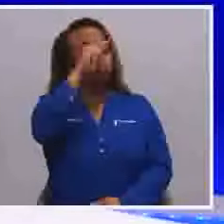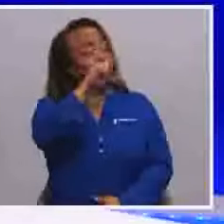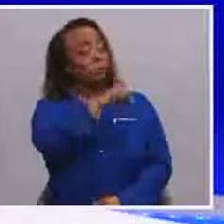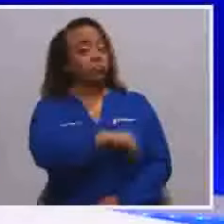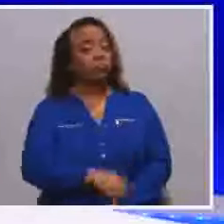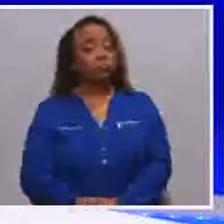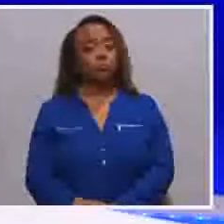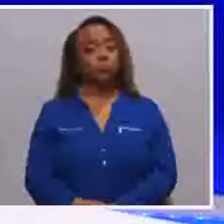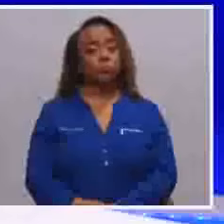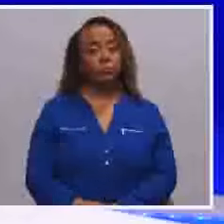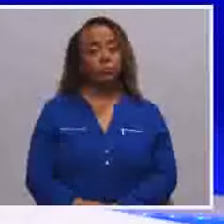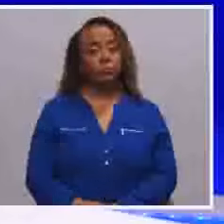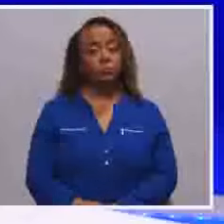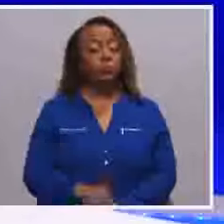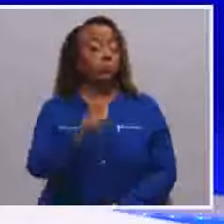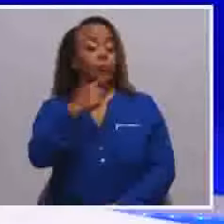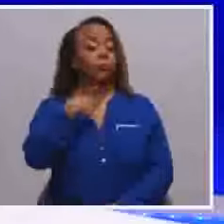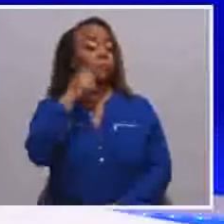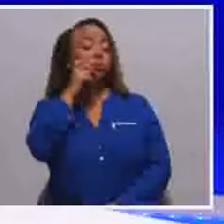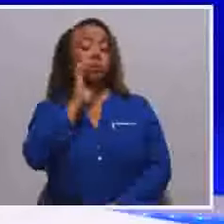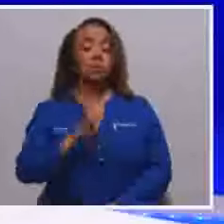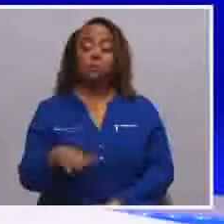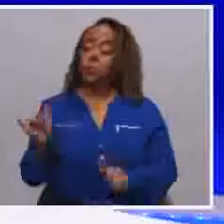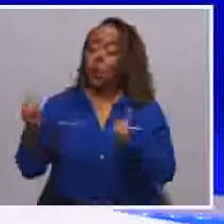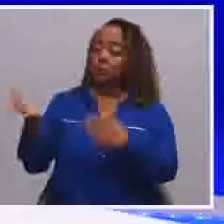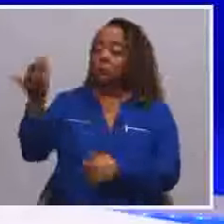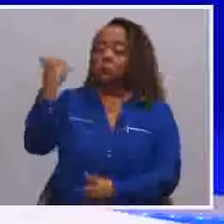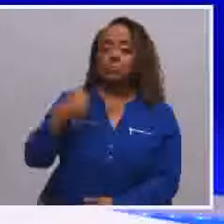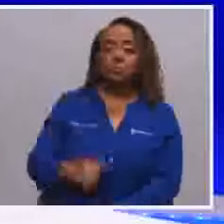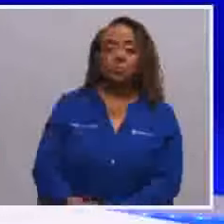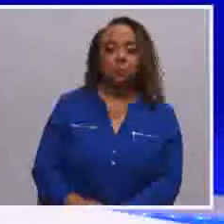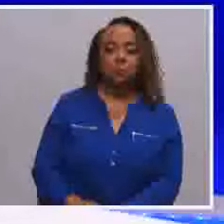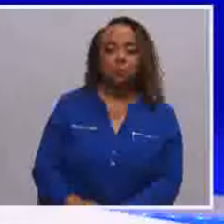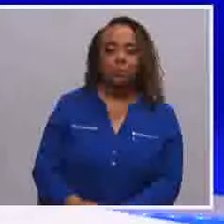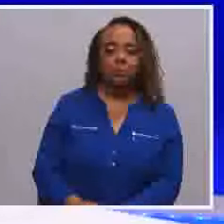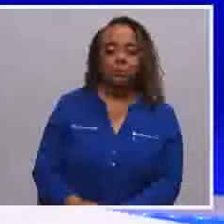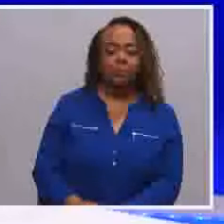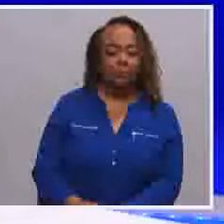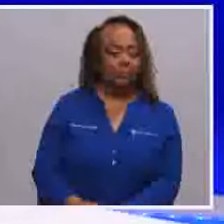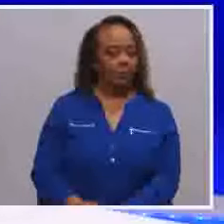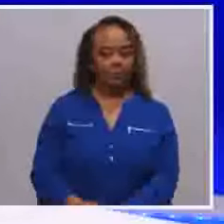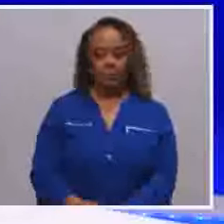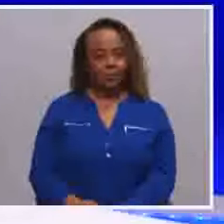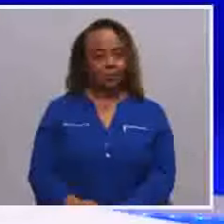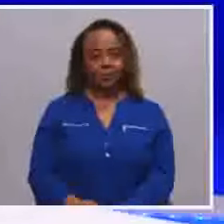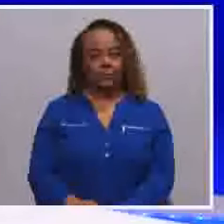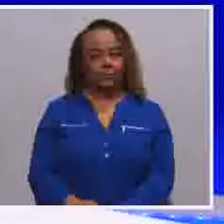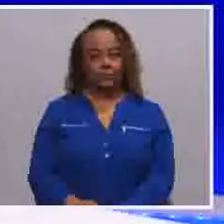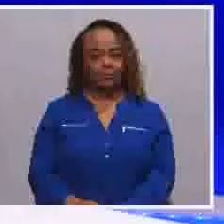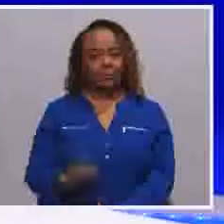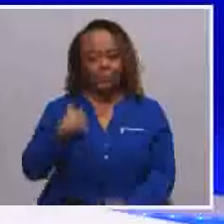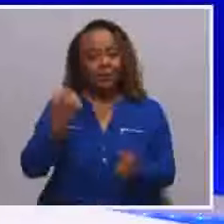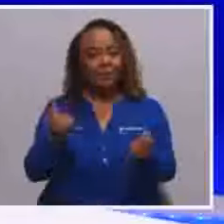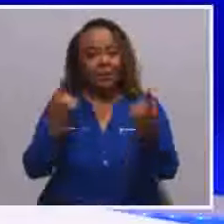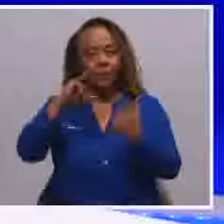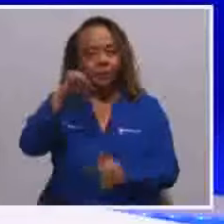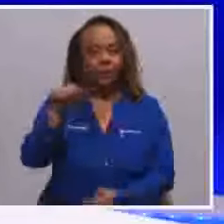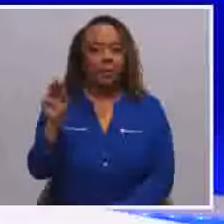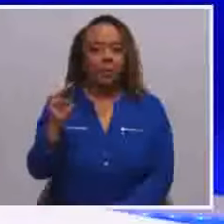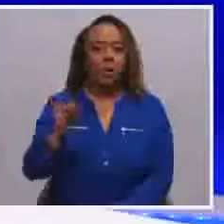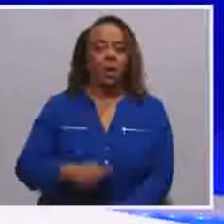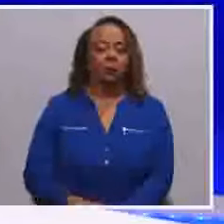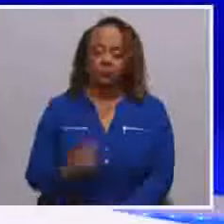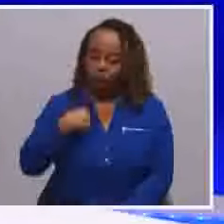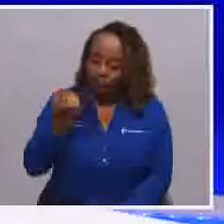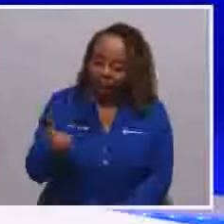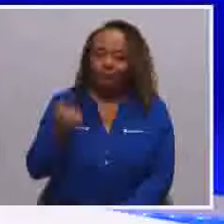no no yo no escuché que jueguen Hay que seguir o sea entiendo McDonald